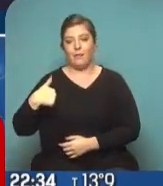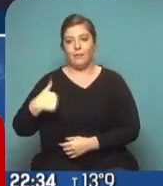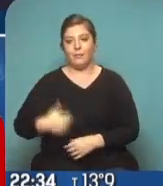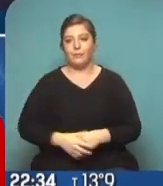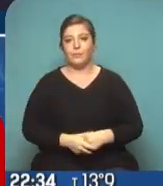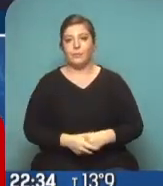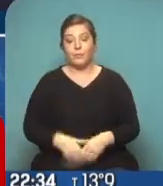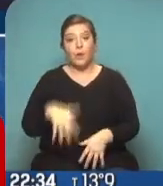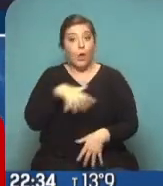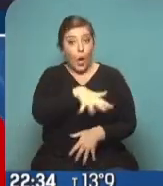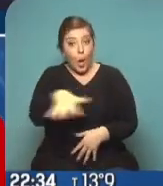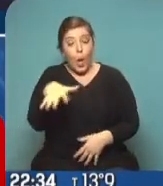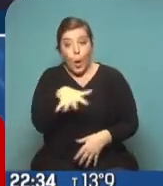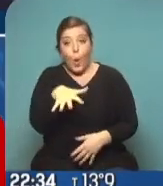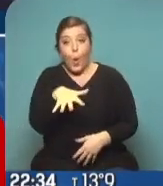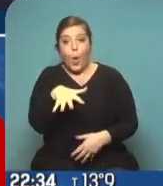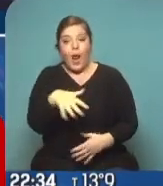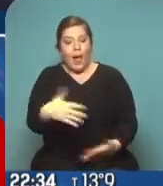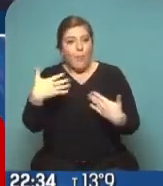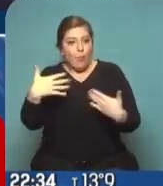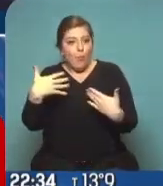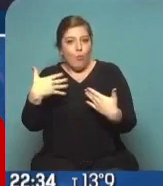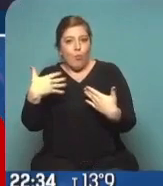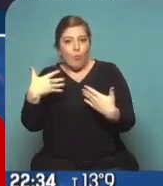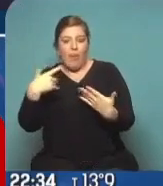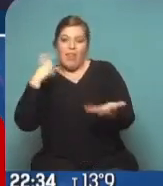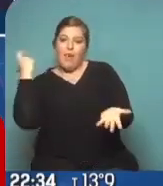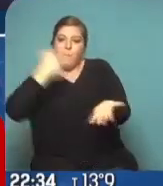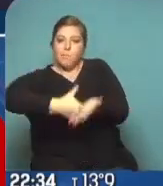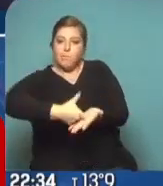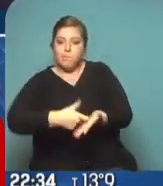es un lugar en el cual se puede apostar.